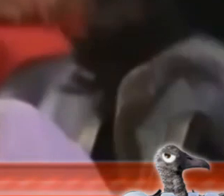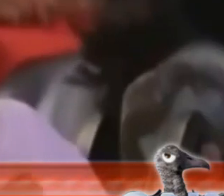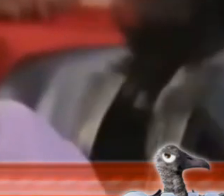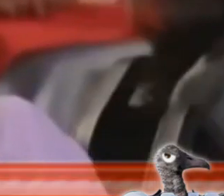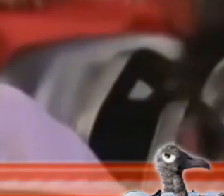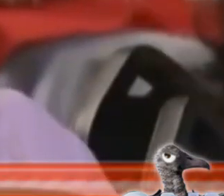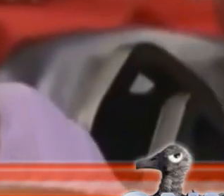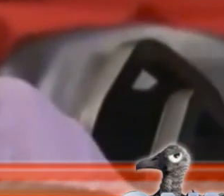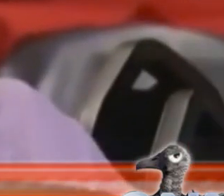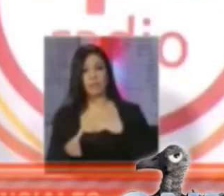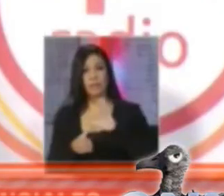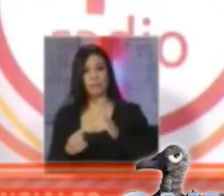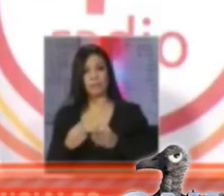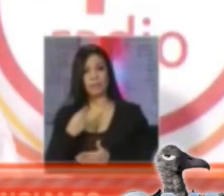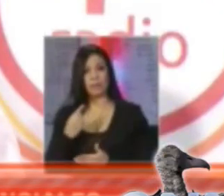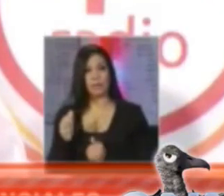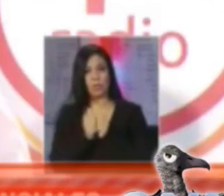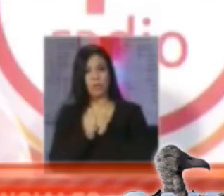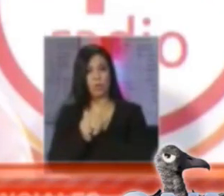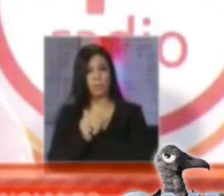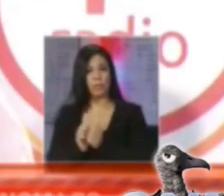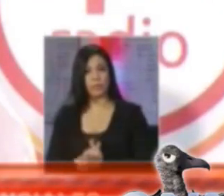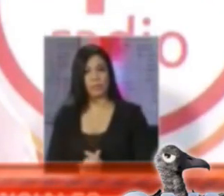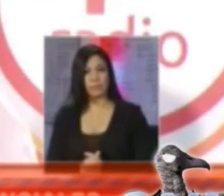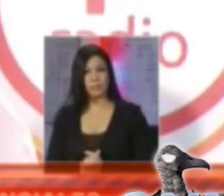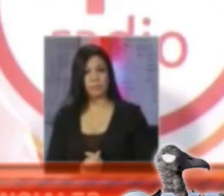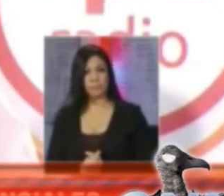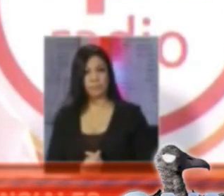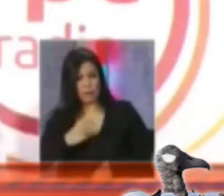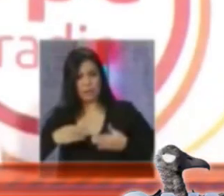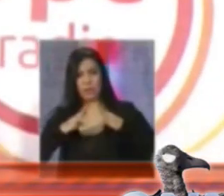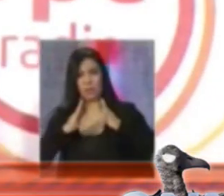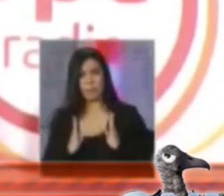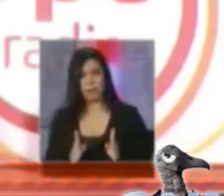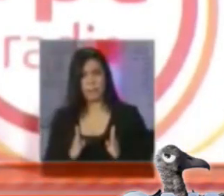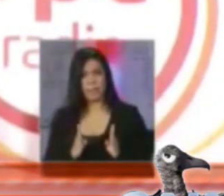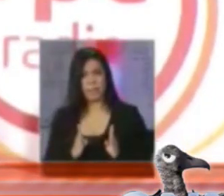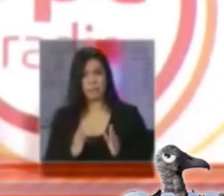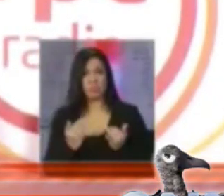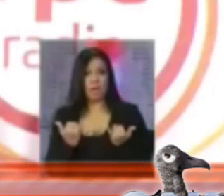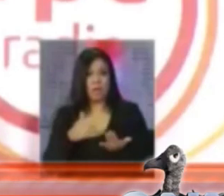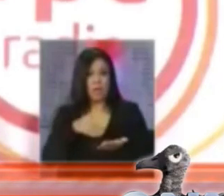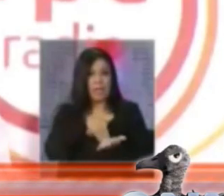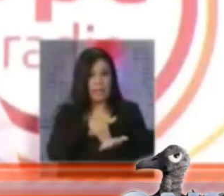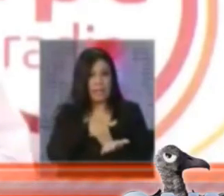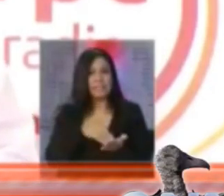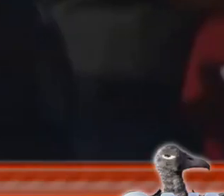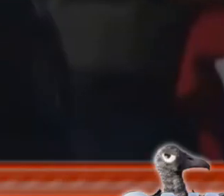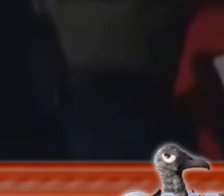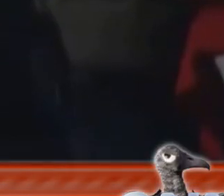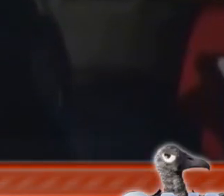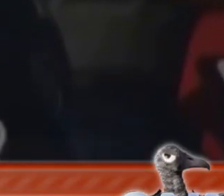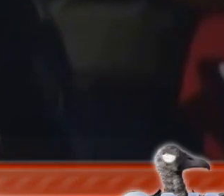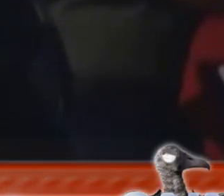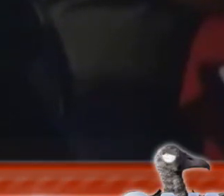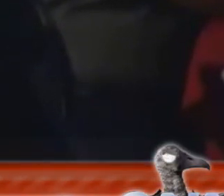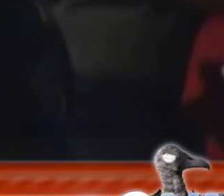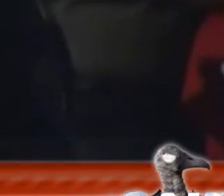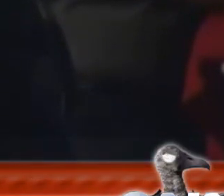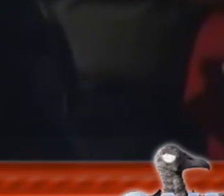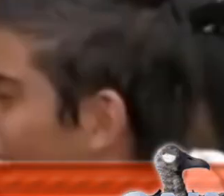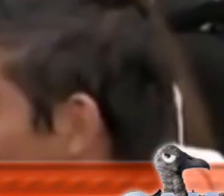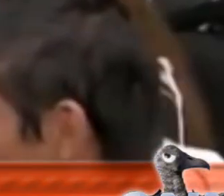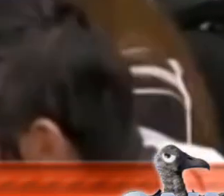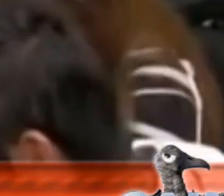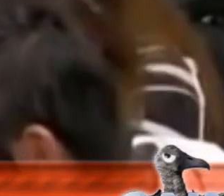lo que ellos hablaban. Por media hora los candidatos expresaron sus ideas y propuestas y respondieron preguntas del público, quienes no aguantaban la